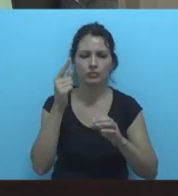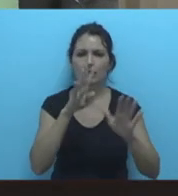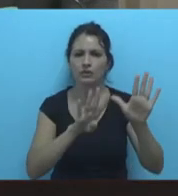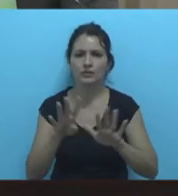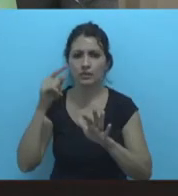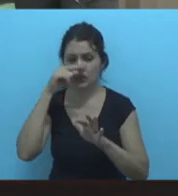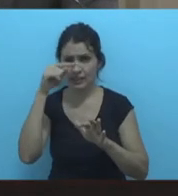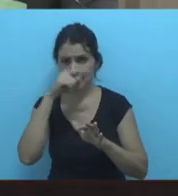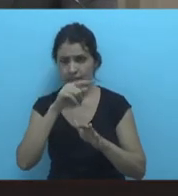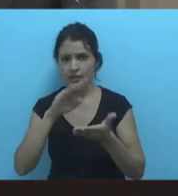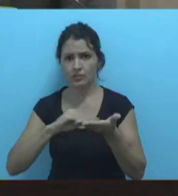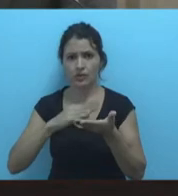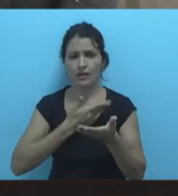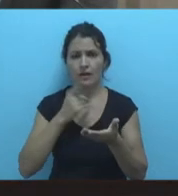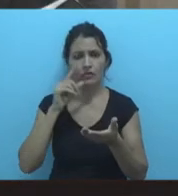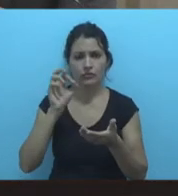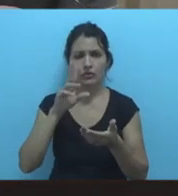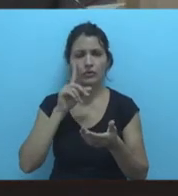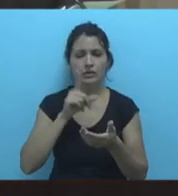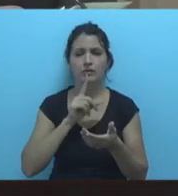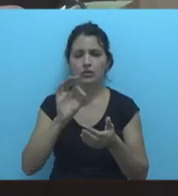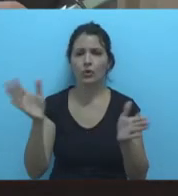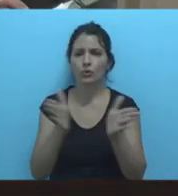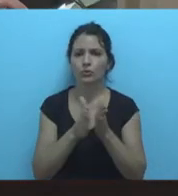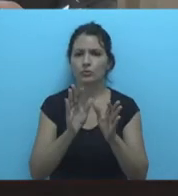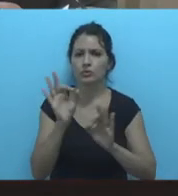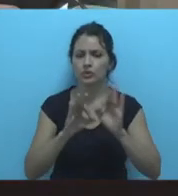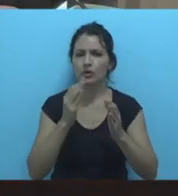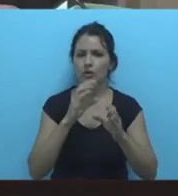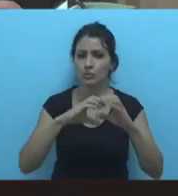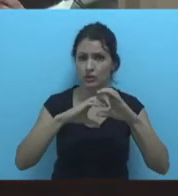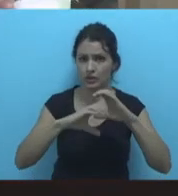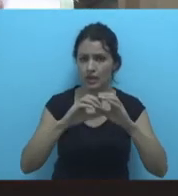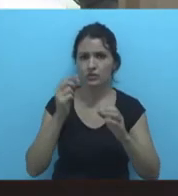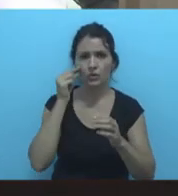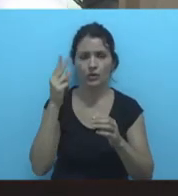41.977 de la diputada Florito, que lleva adjunto el proyecto de comunicación